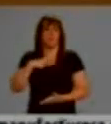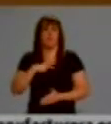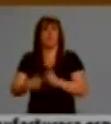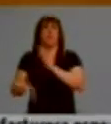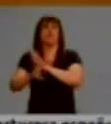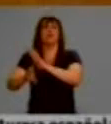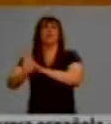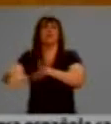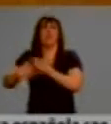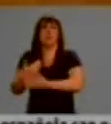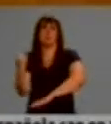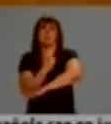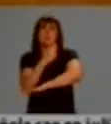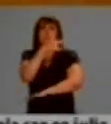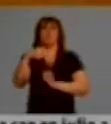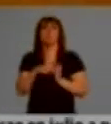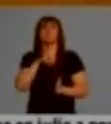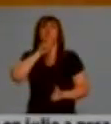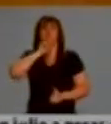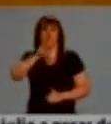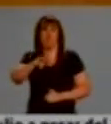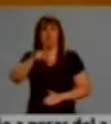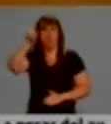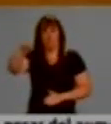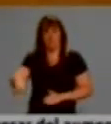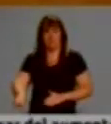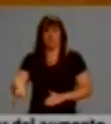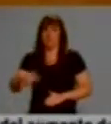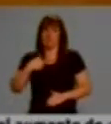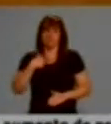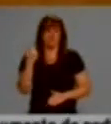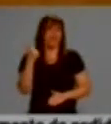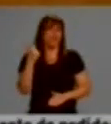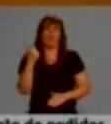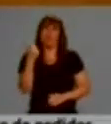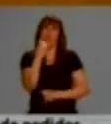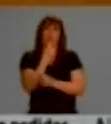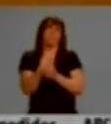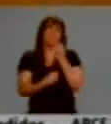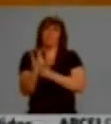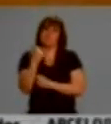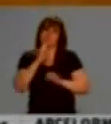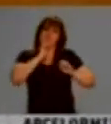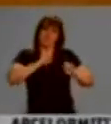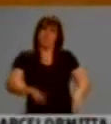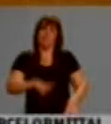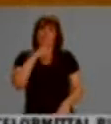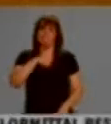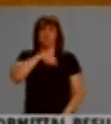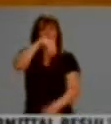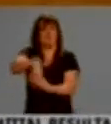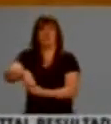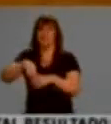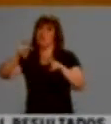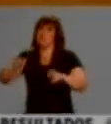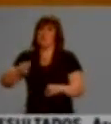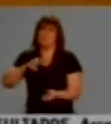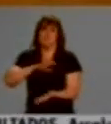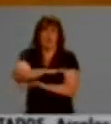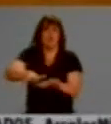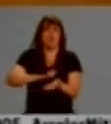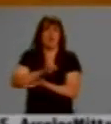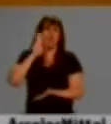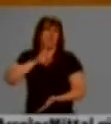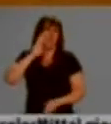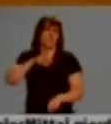diciembre del 2012 a una persona que renunció a ser tesorero por su implicación en un grave caso de corrupción